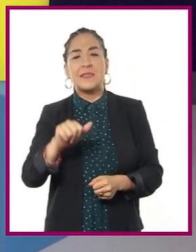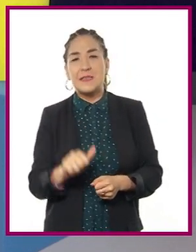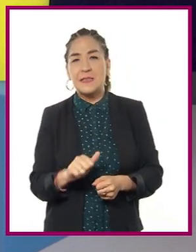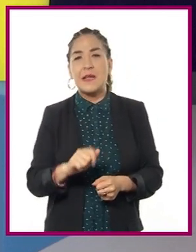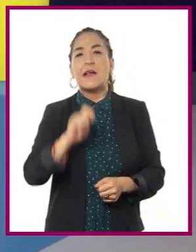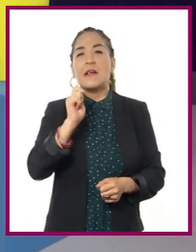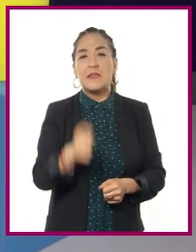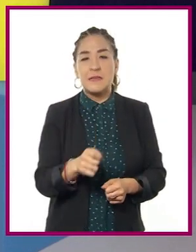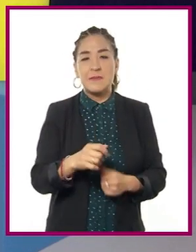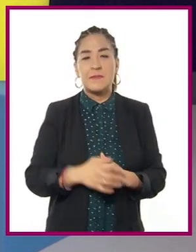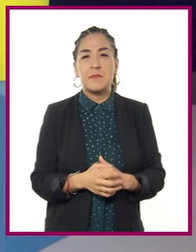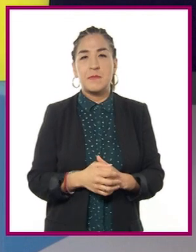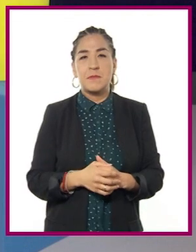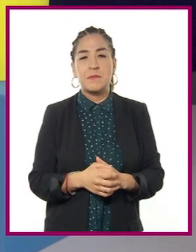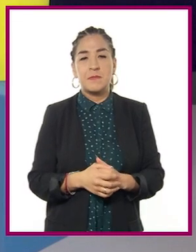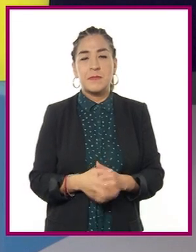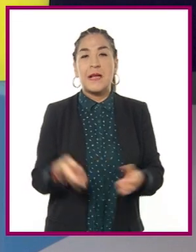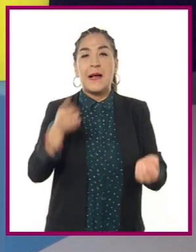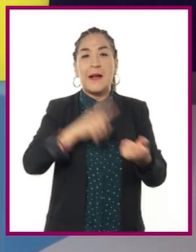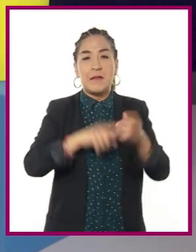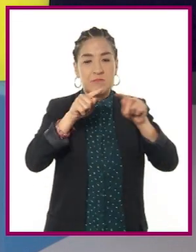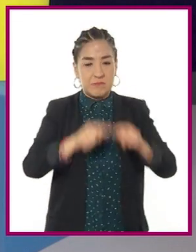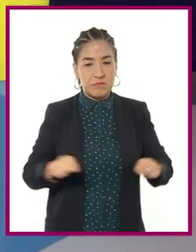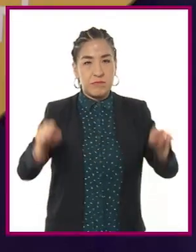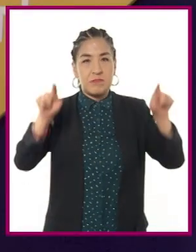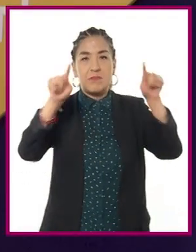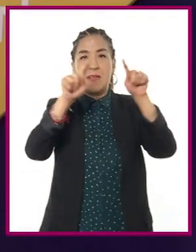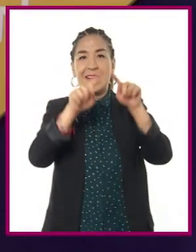circunferencia es el perímetro del círculo.